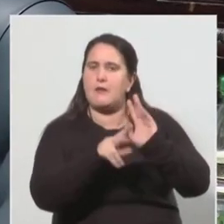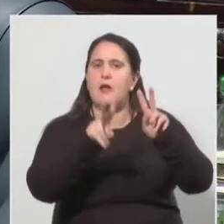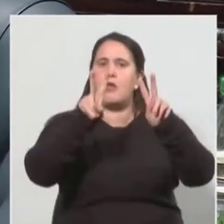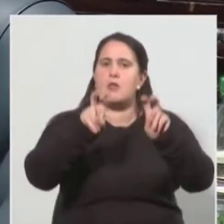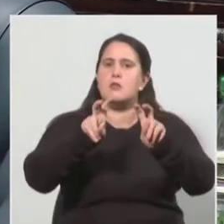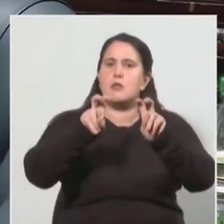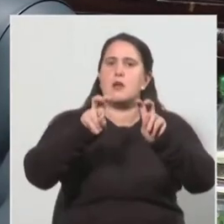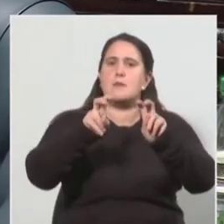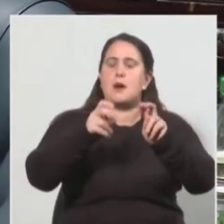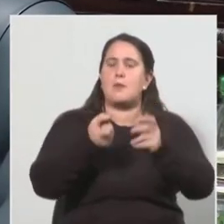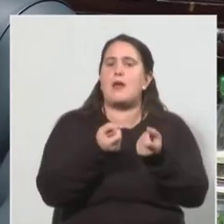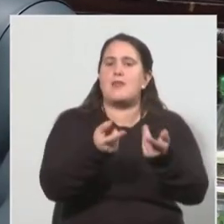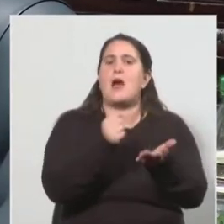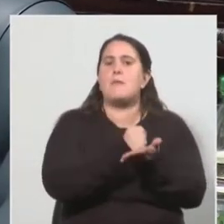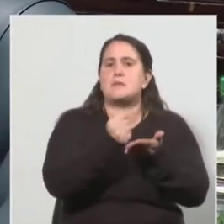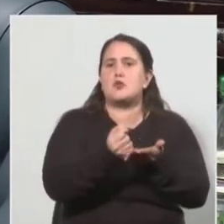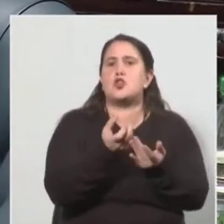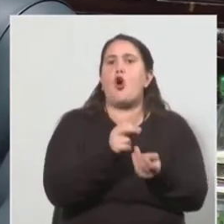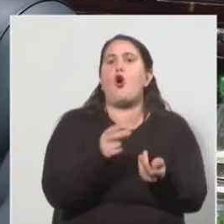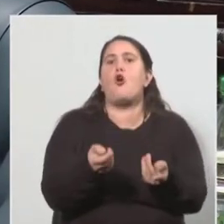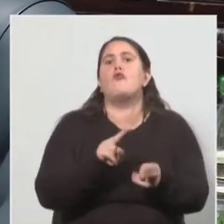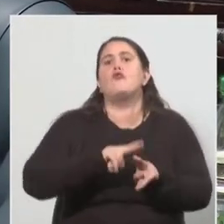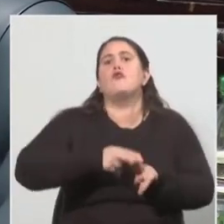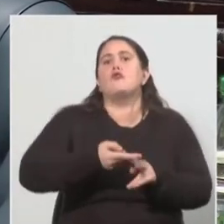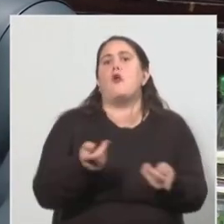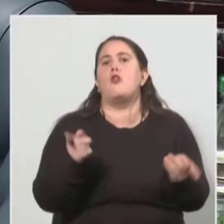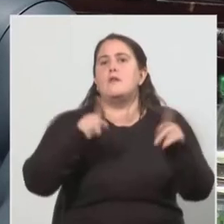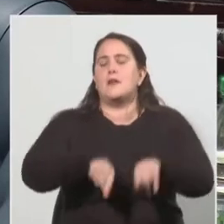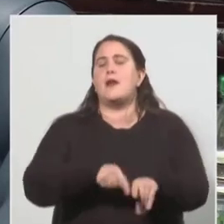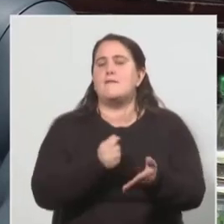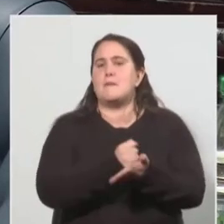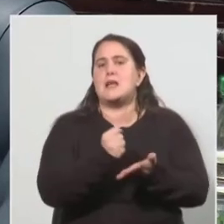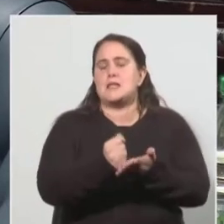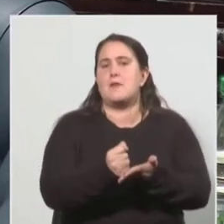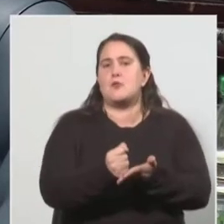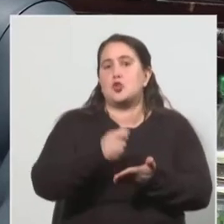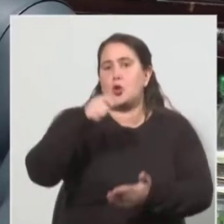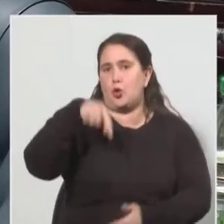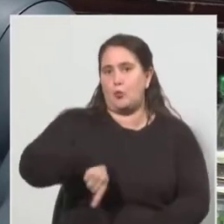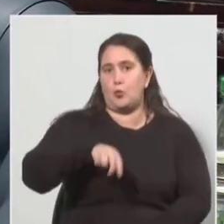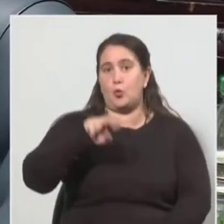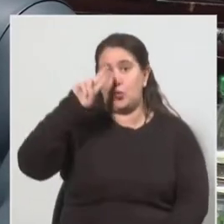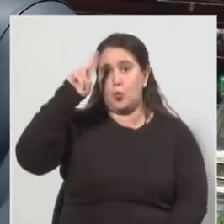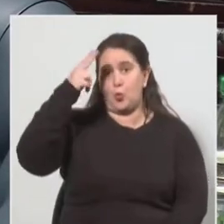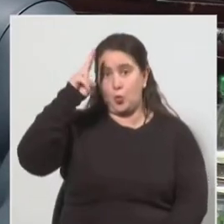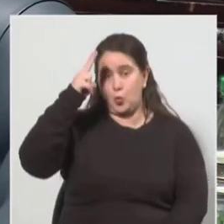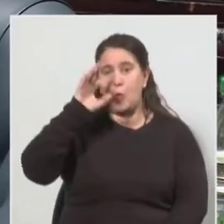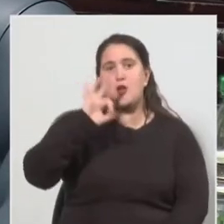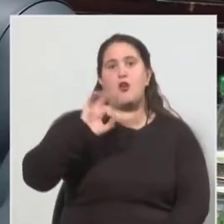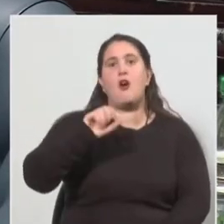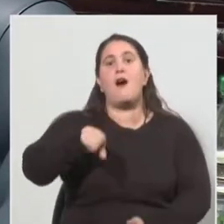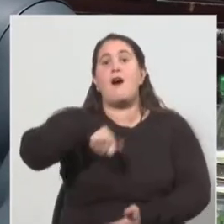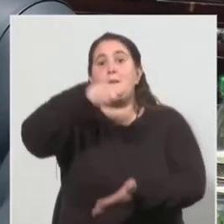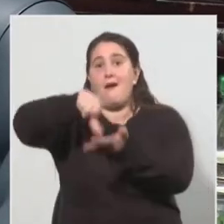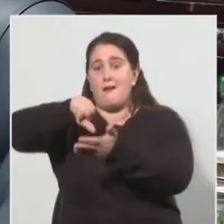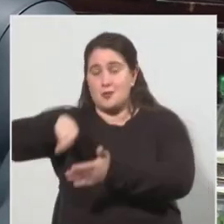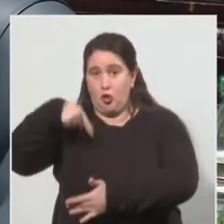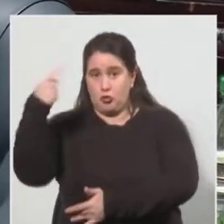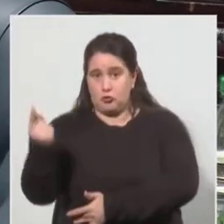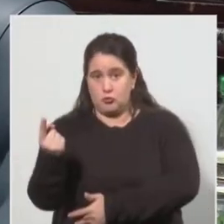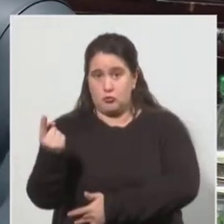que ver con la expedición o renovación de pasaportes comunes en la República o en el exterior,